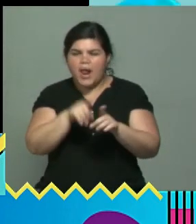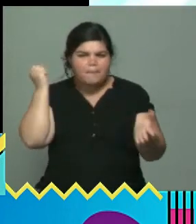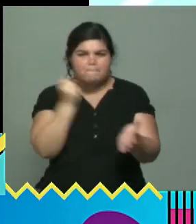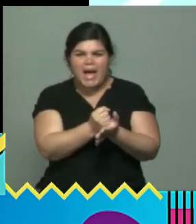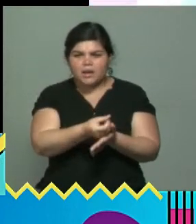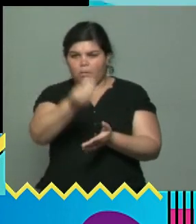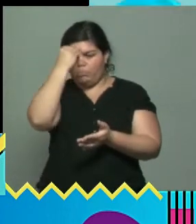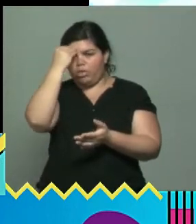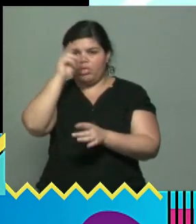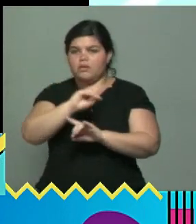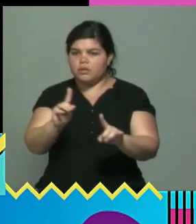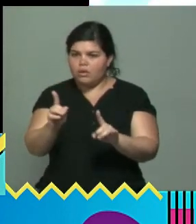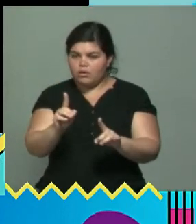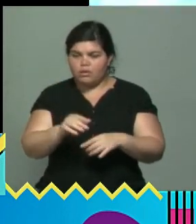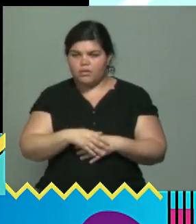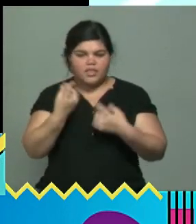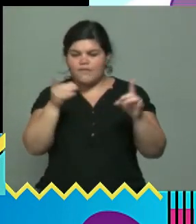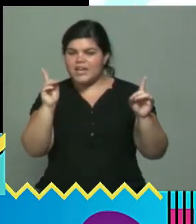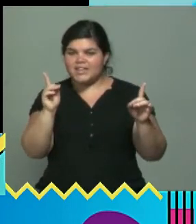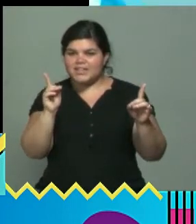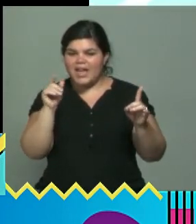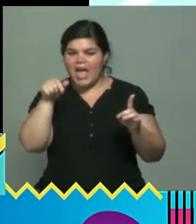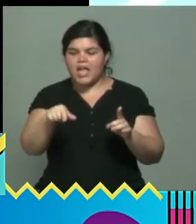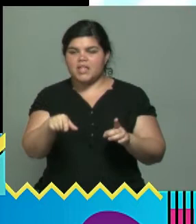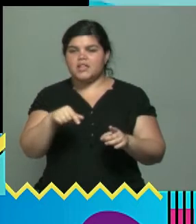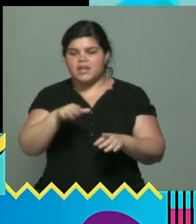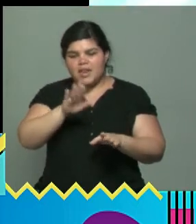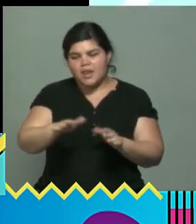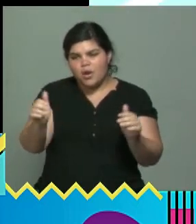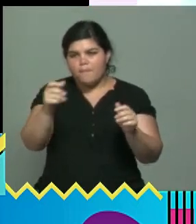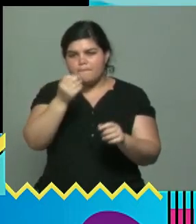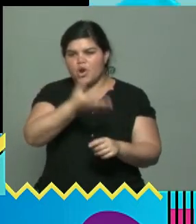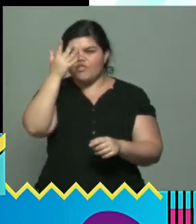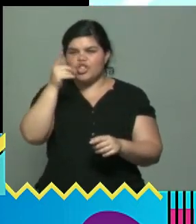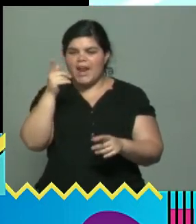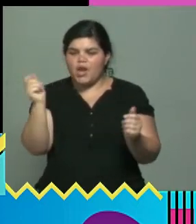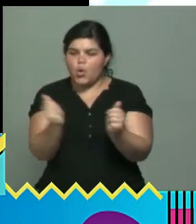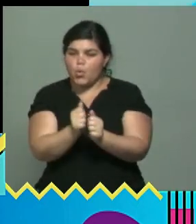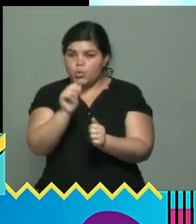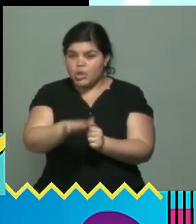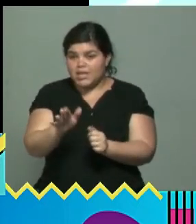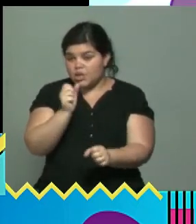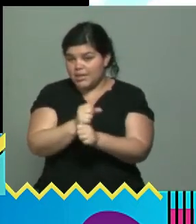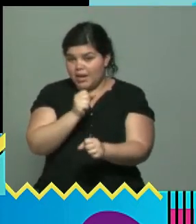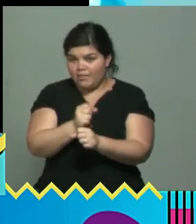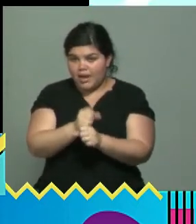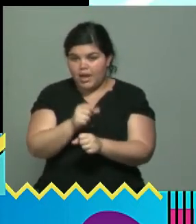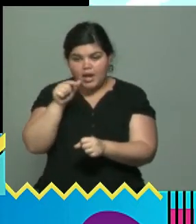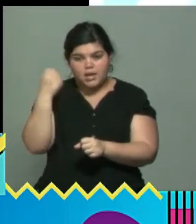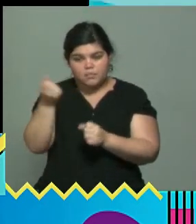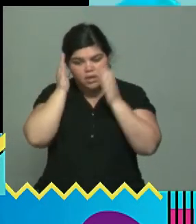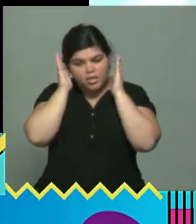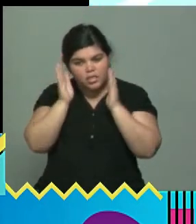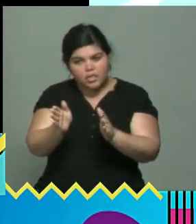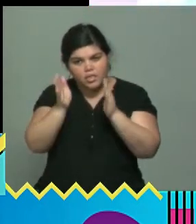que intervienen y que están trabajando con el chico tienen que tener la suficiente oreja para